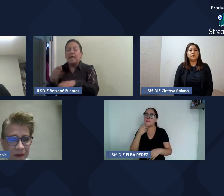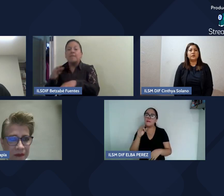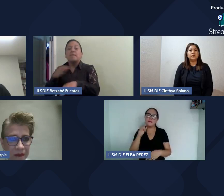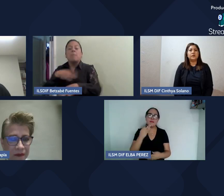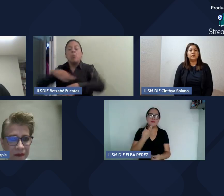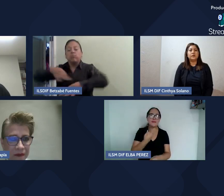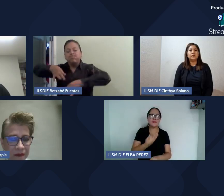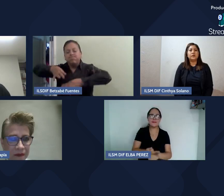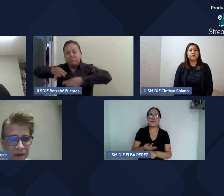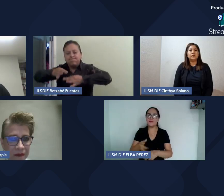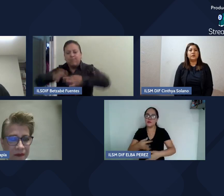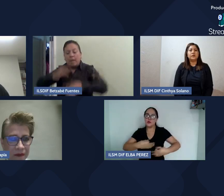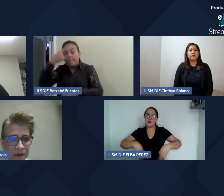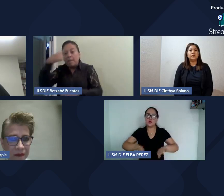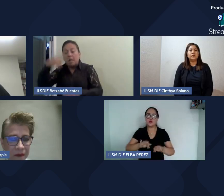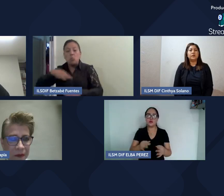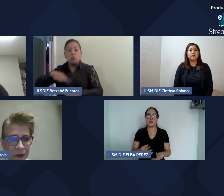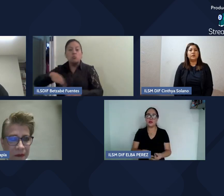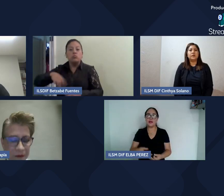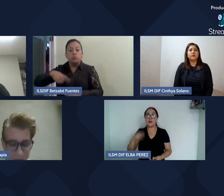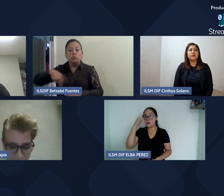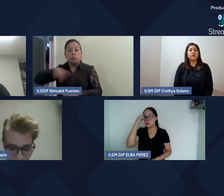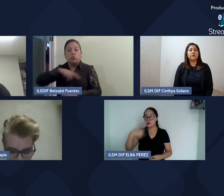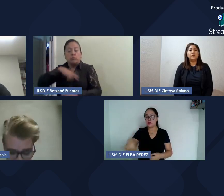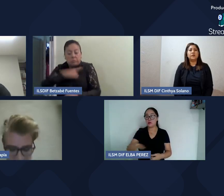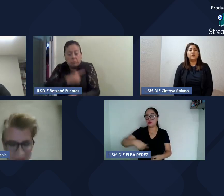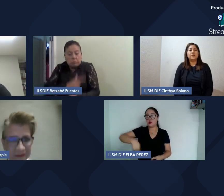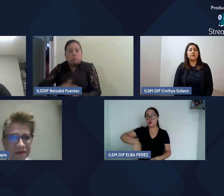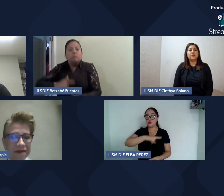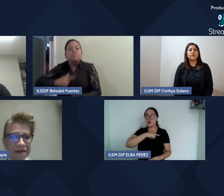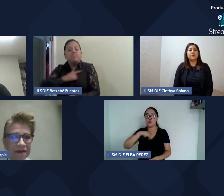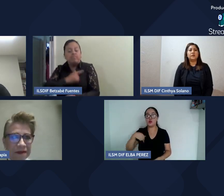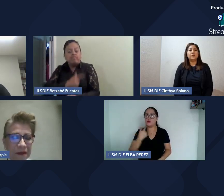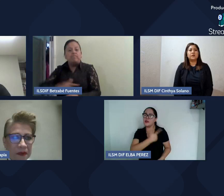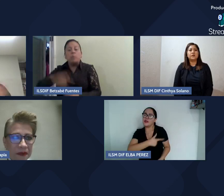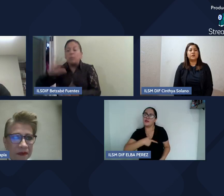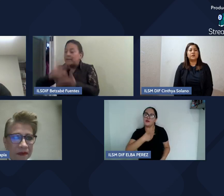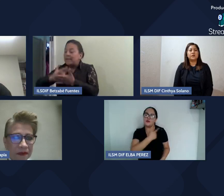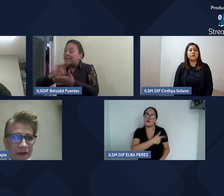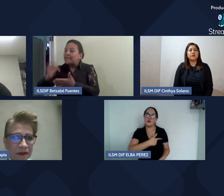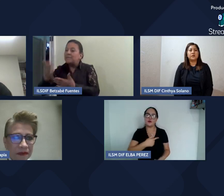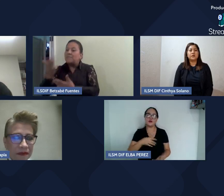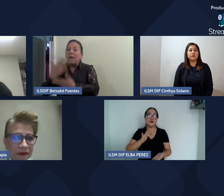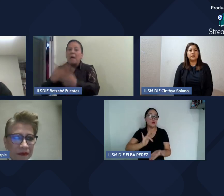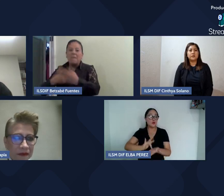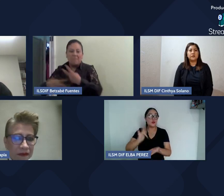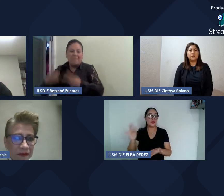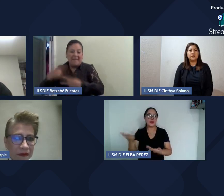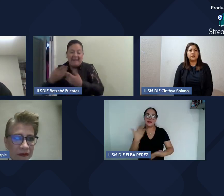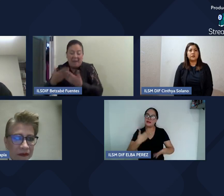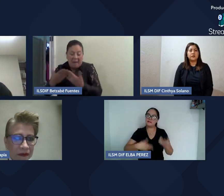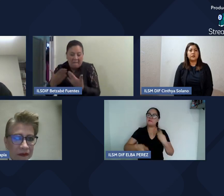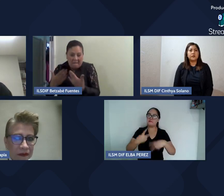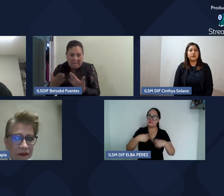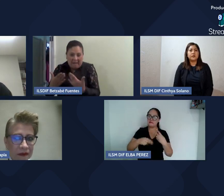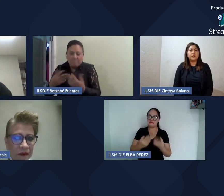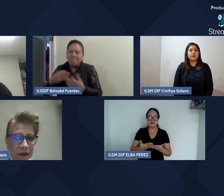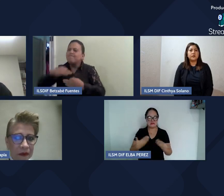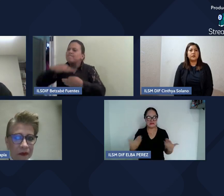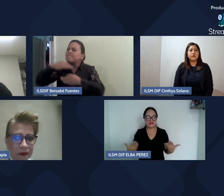es un gusto, un honor nuevamente a nombre del Tribunal Electoral. Gracias por estar aquí. Y bueno, pues atentas y atentos a